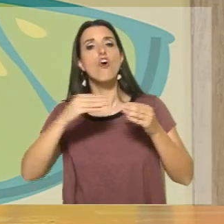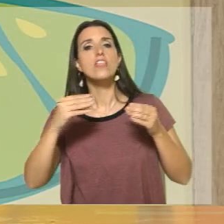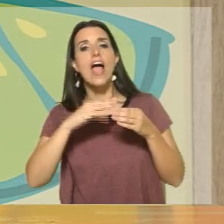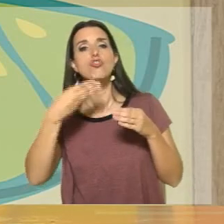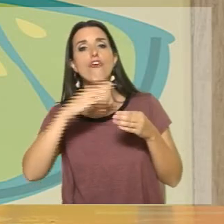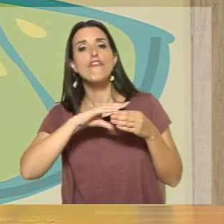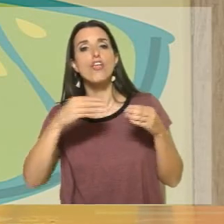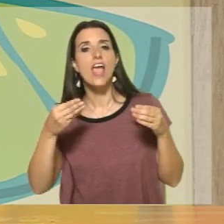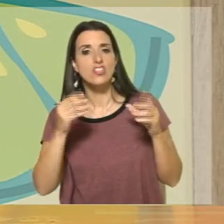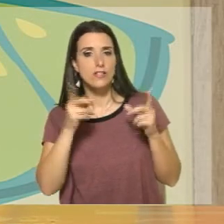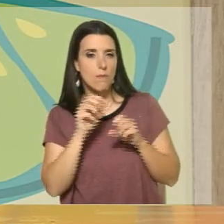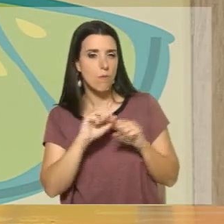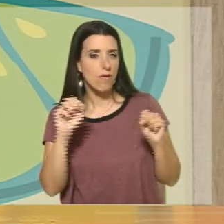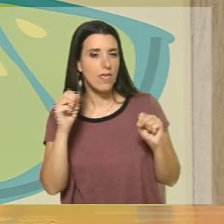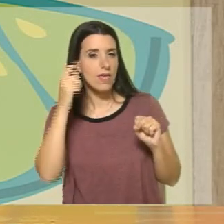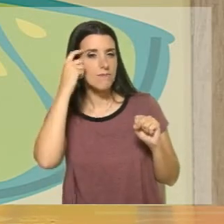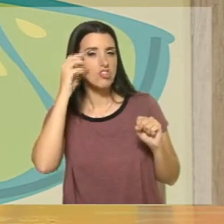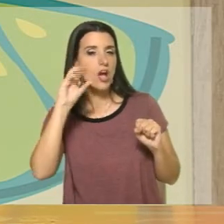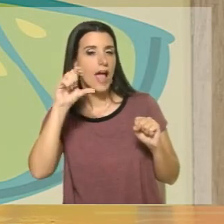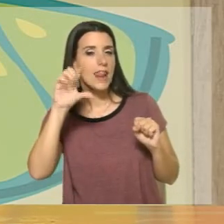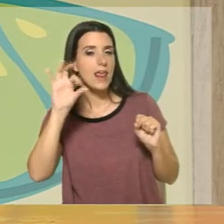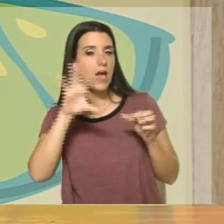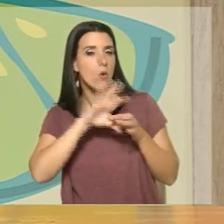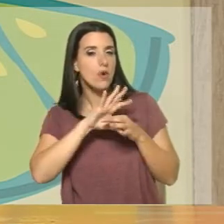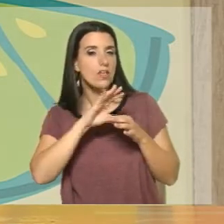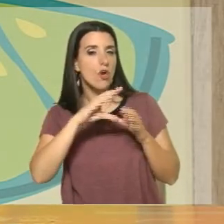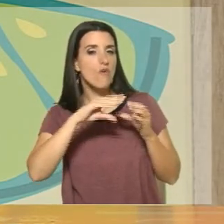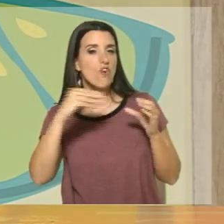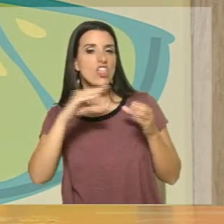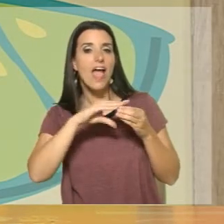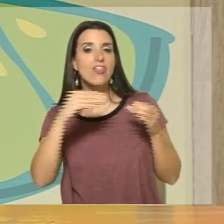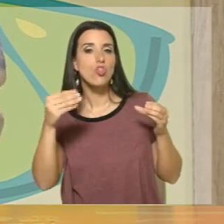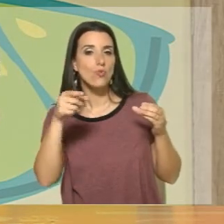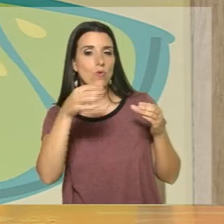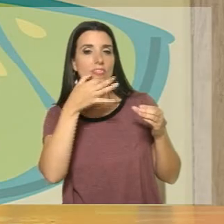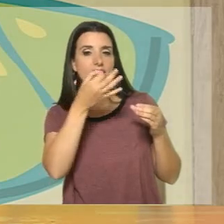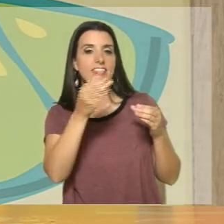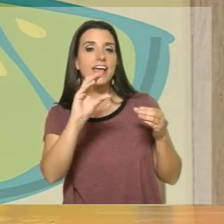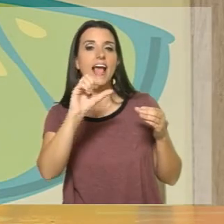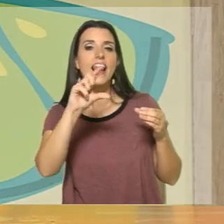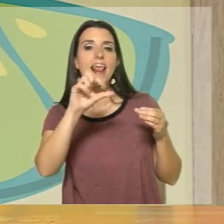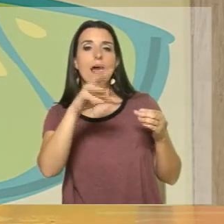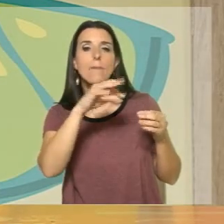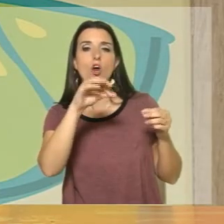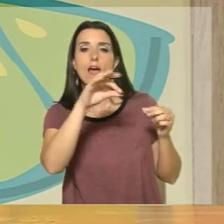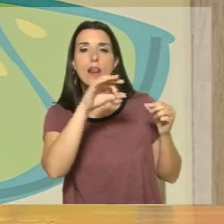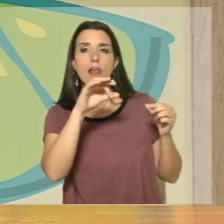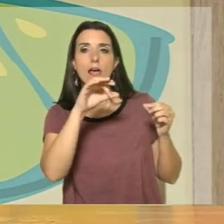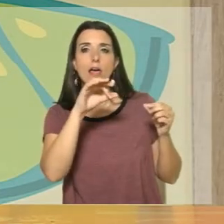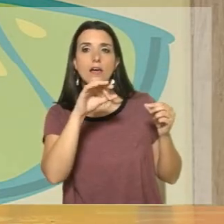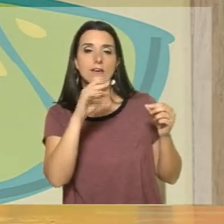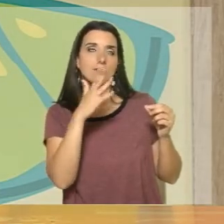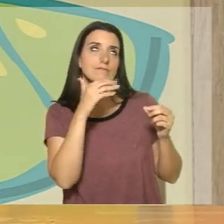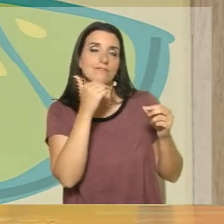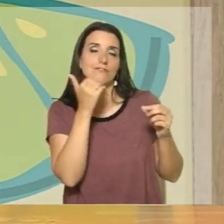¿no? Pensando en la canela. ¿Con boniato? Sí, pensando con lo que vos dijiste que le ibas a poner canela. Me gusta la idea. No sé,